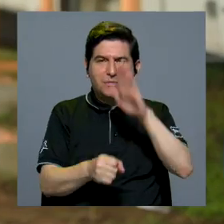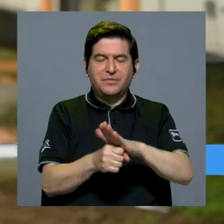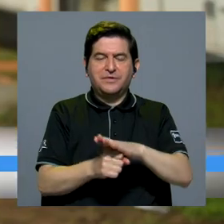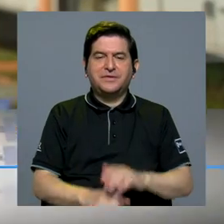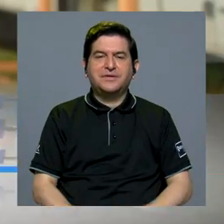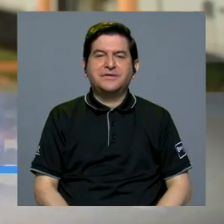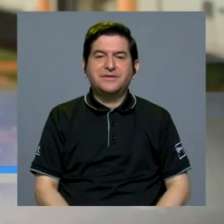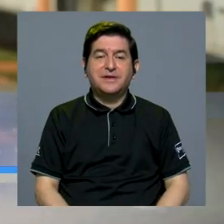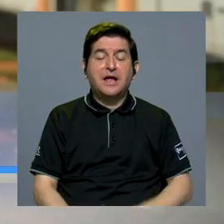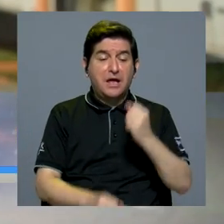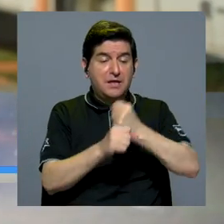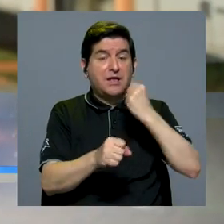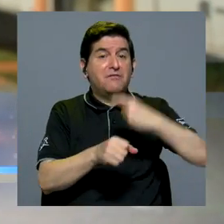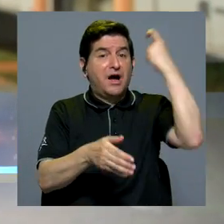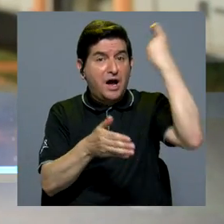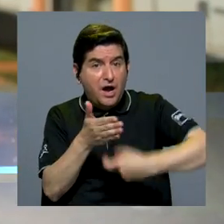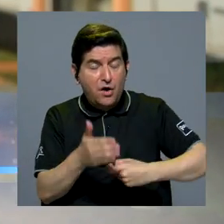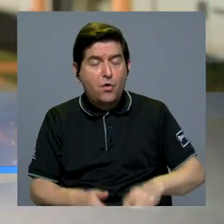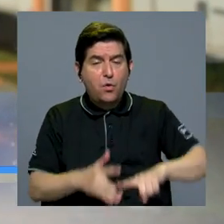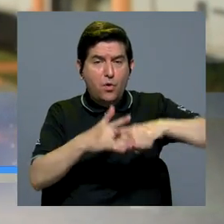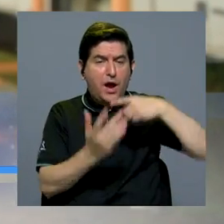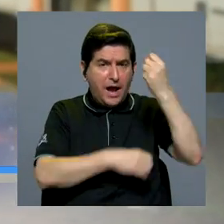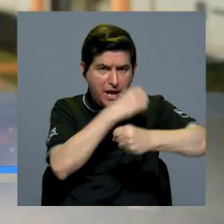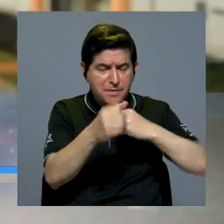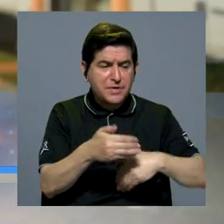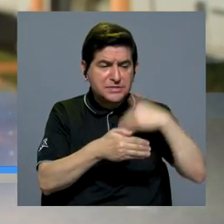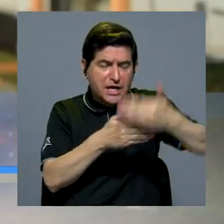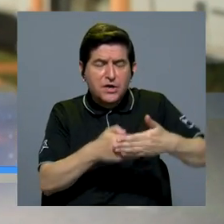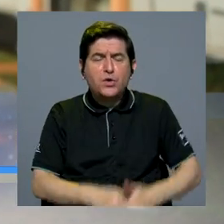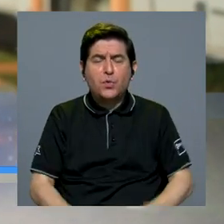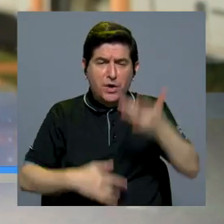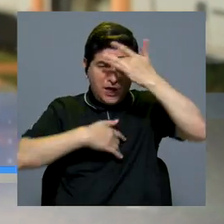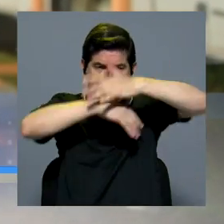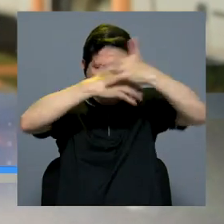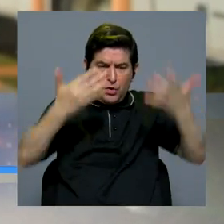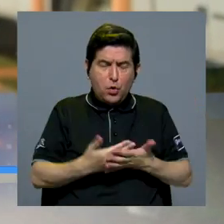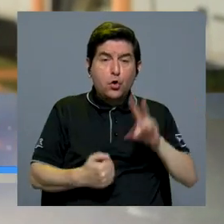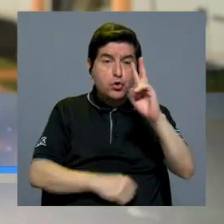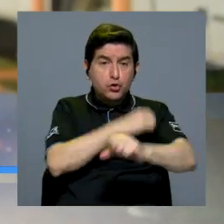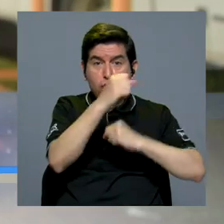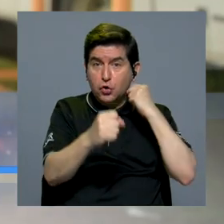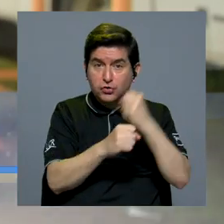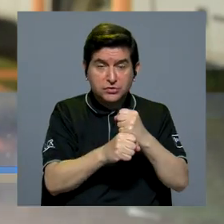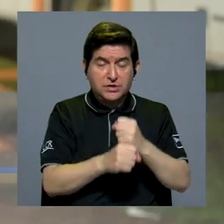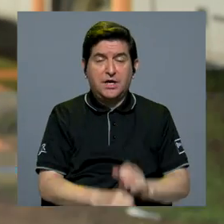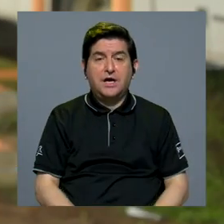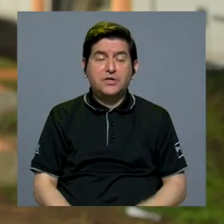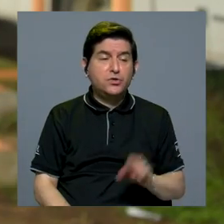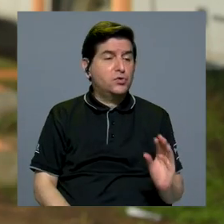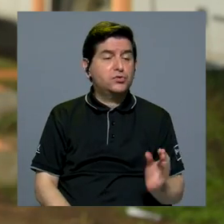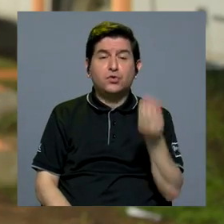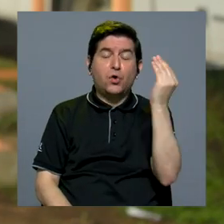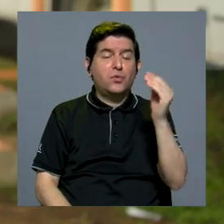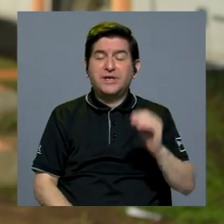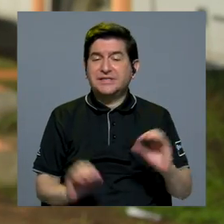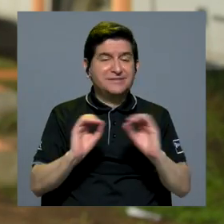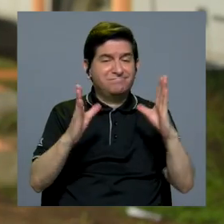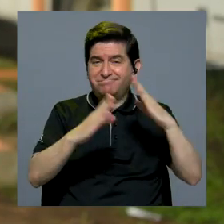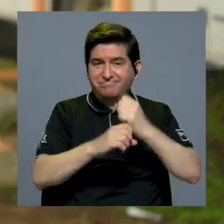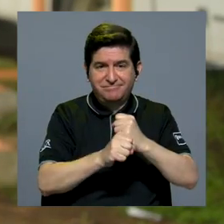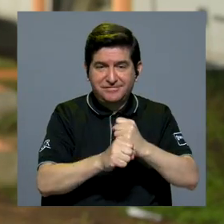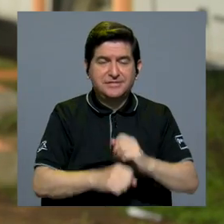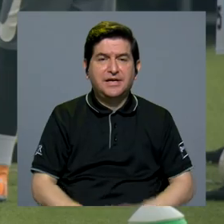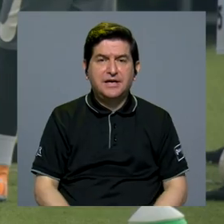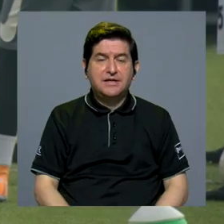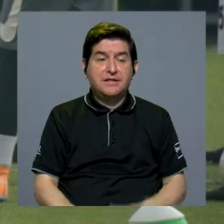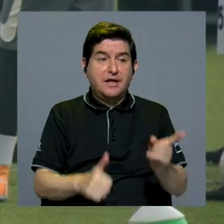2 años sin que los muchachos hicieran nada. Fue el primer torneo que jugamos después de 2 años. Entonces fue un gran logro. Yo